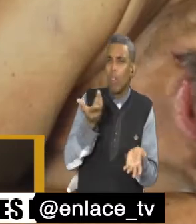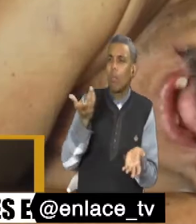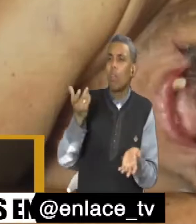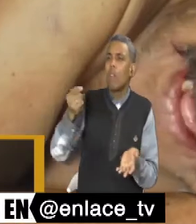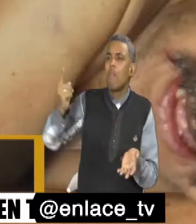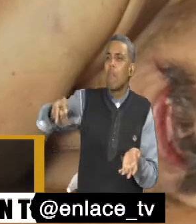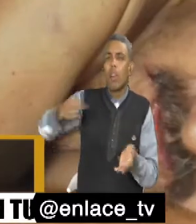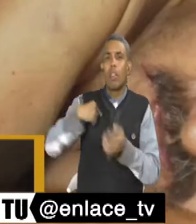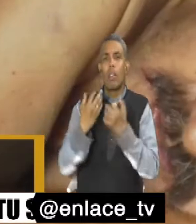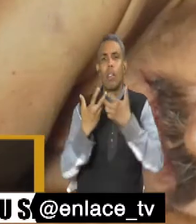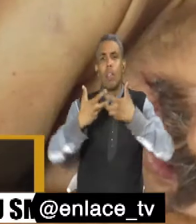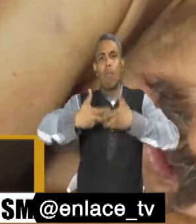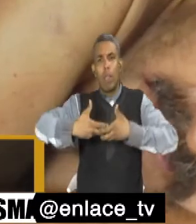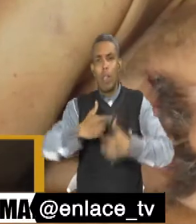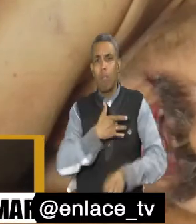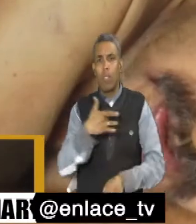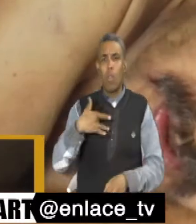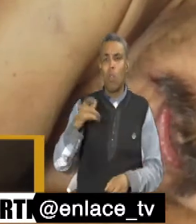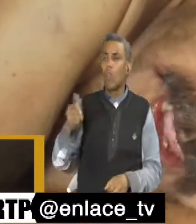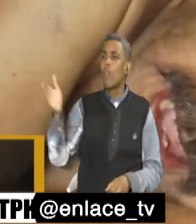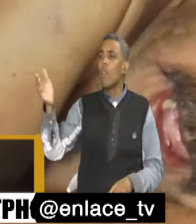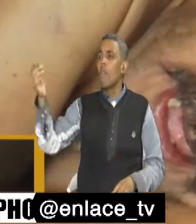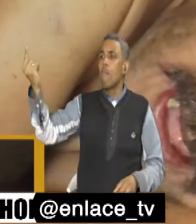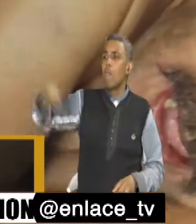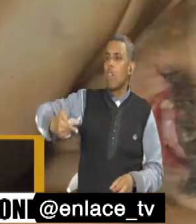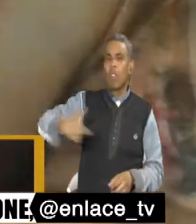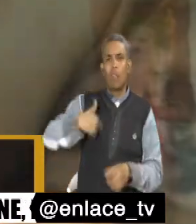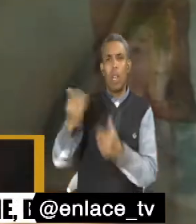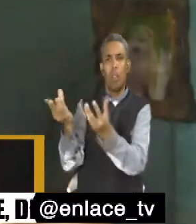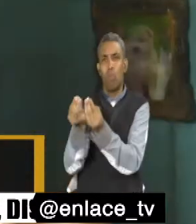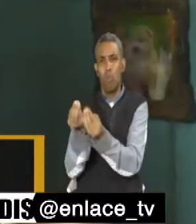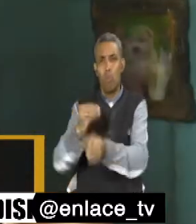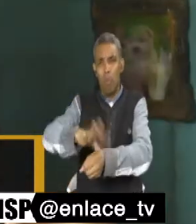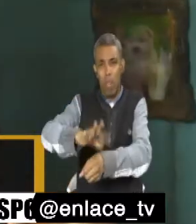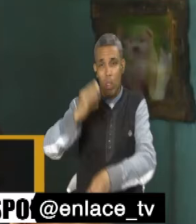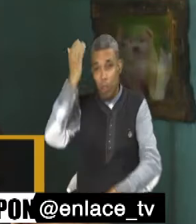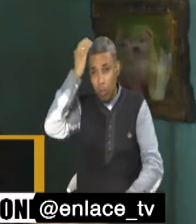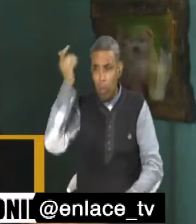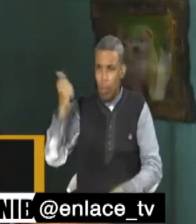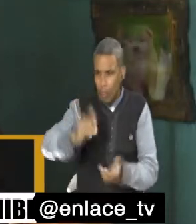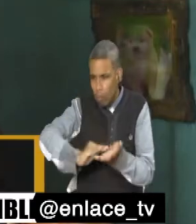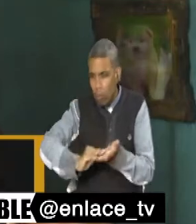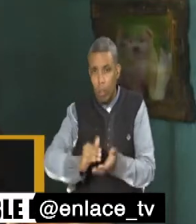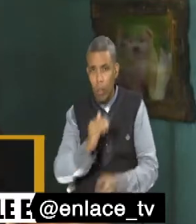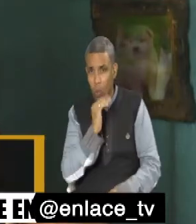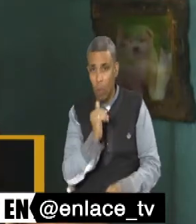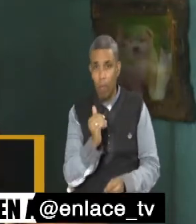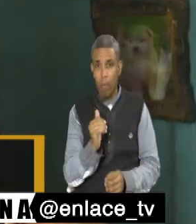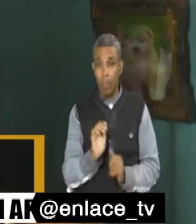tienen que mandar de comparta los insumos para curarlo. Y a él lo operaron de un colo,